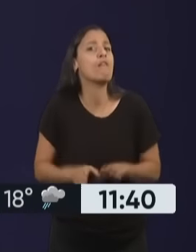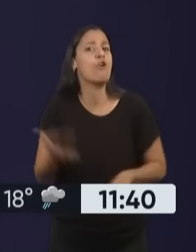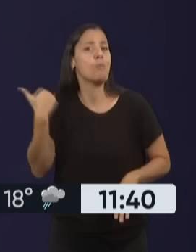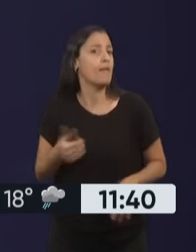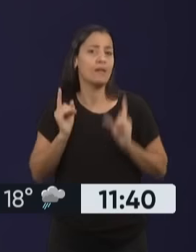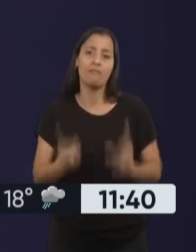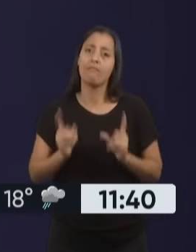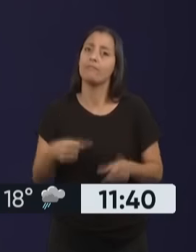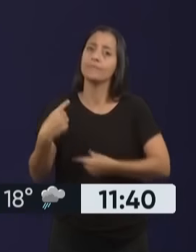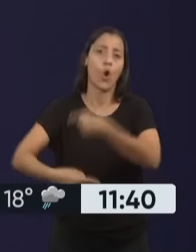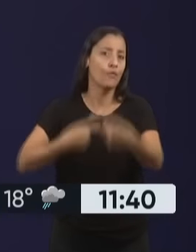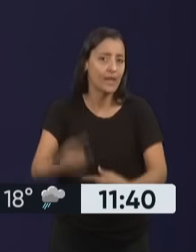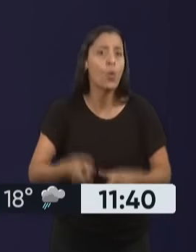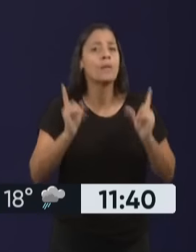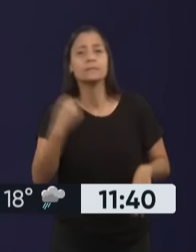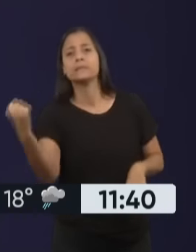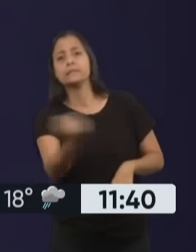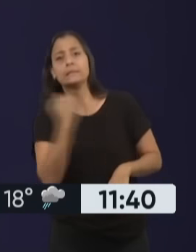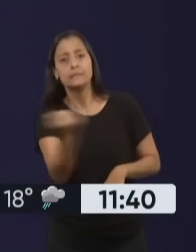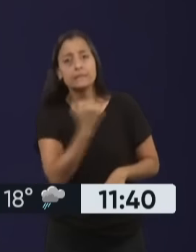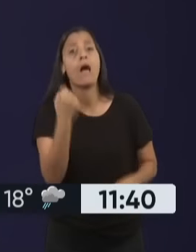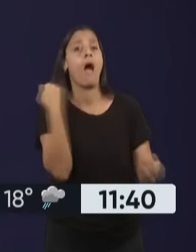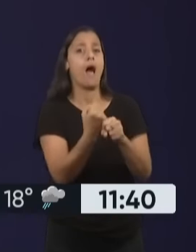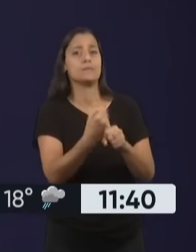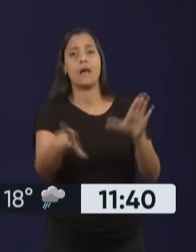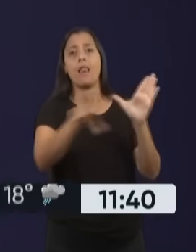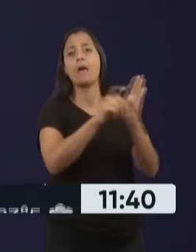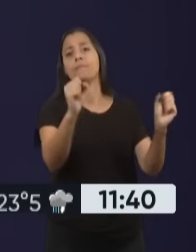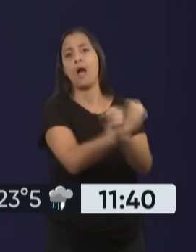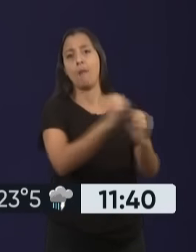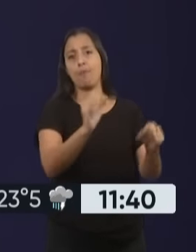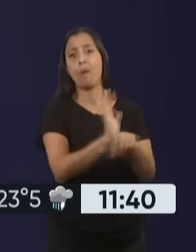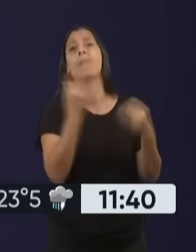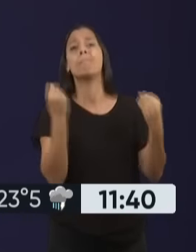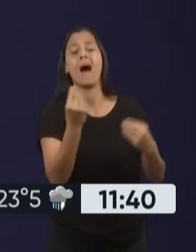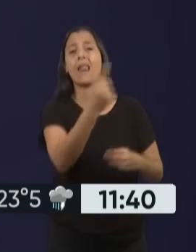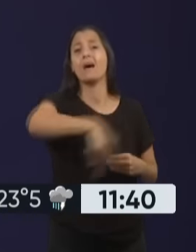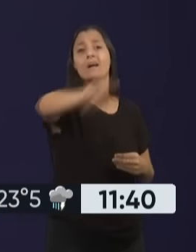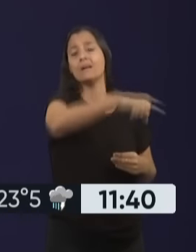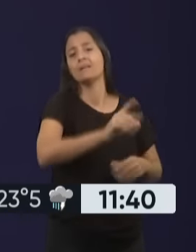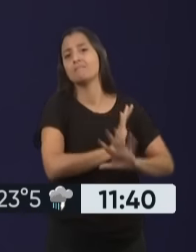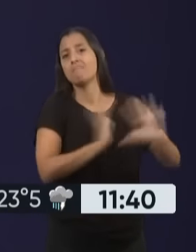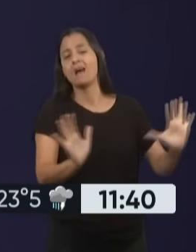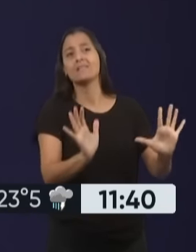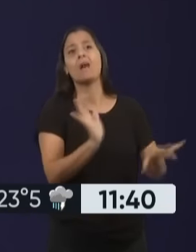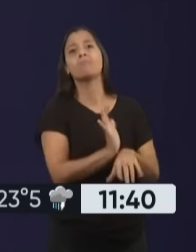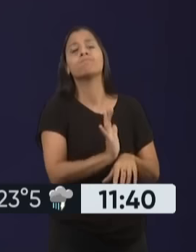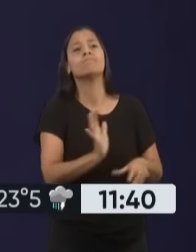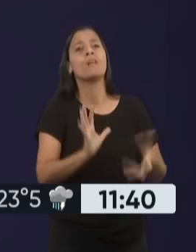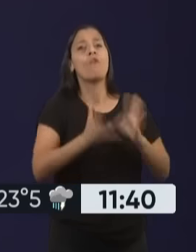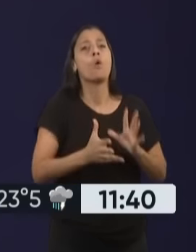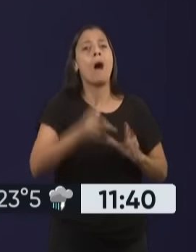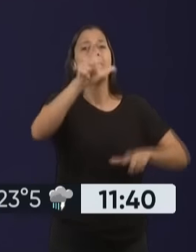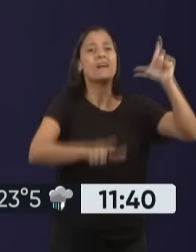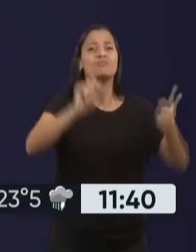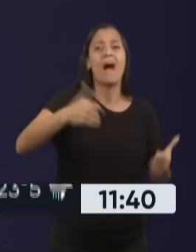eh Seguiremos intentando porque efectivamente dejen de de de atarle los pies y las manos a los